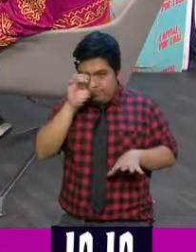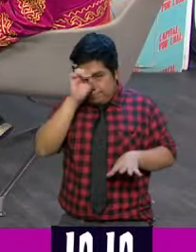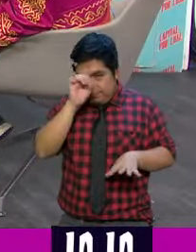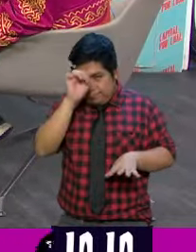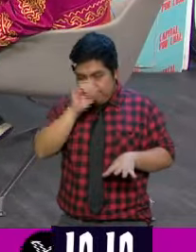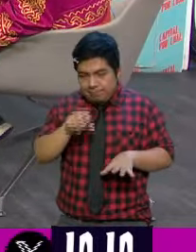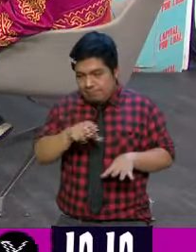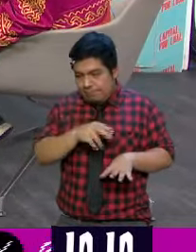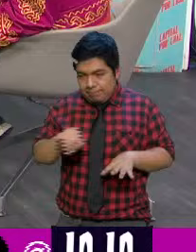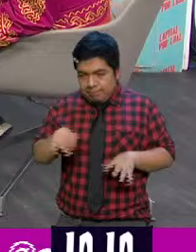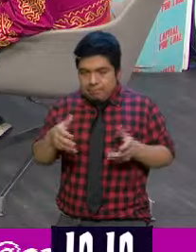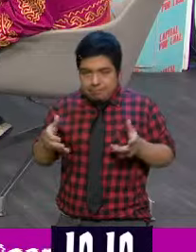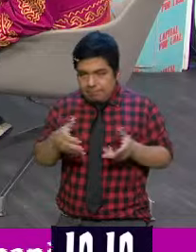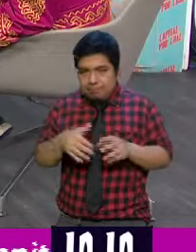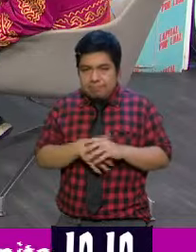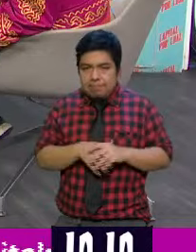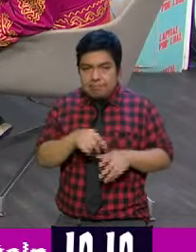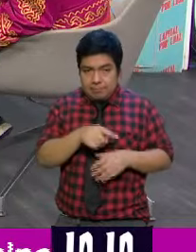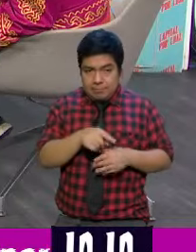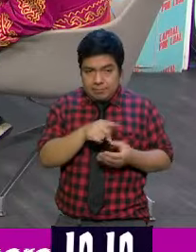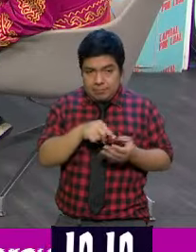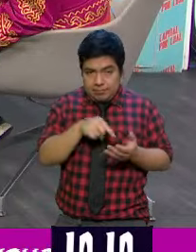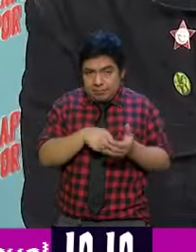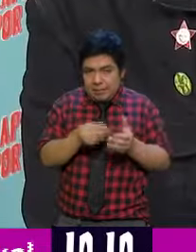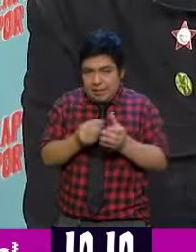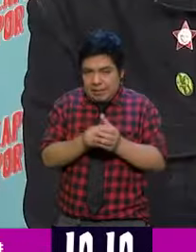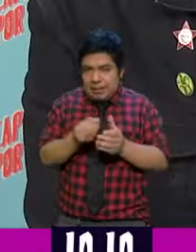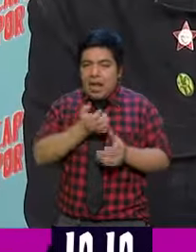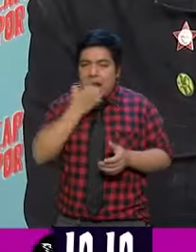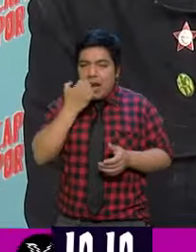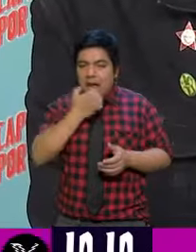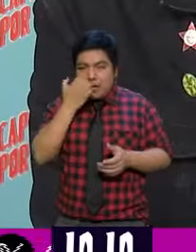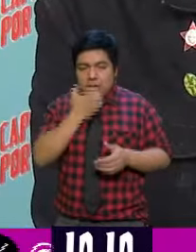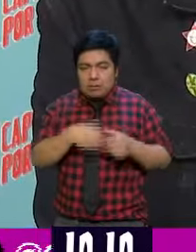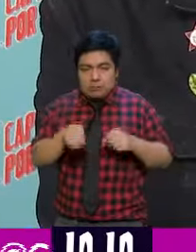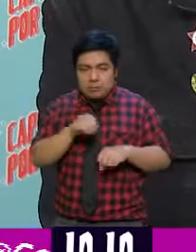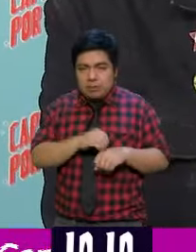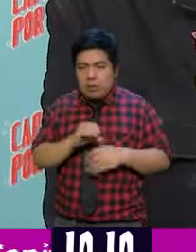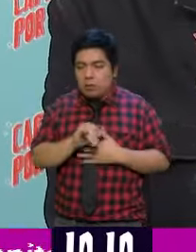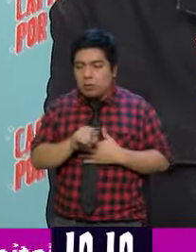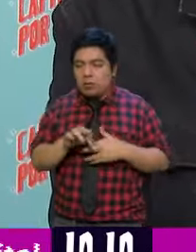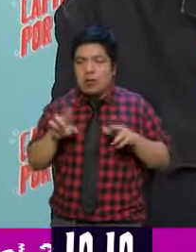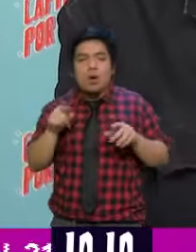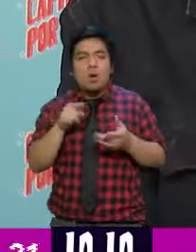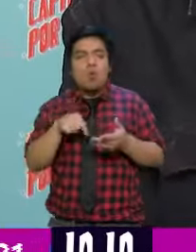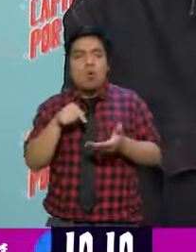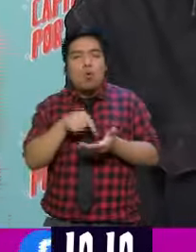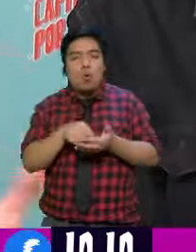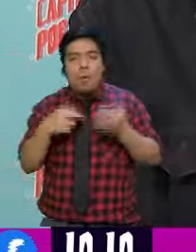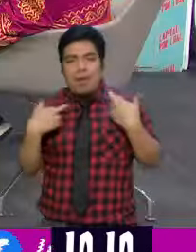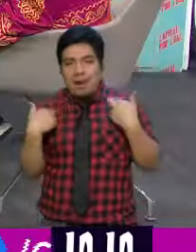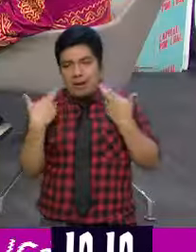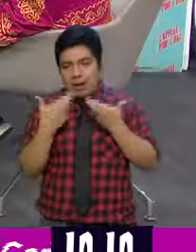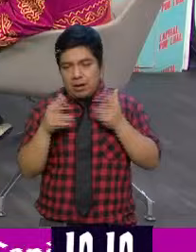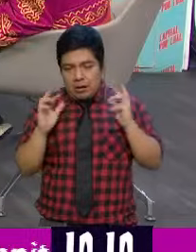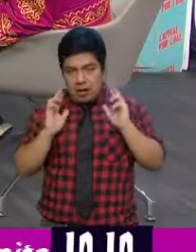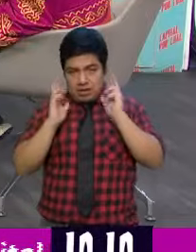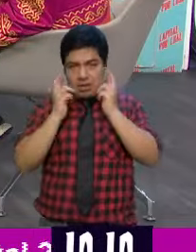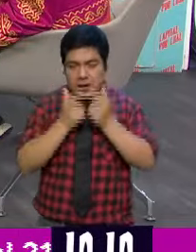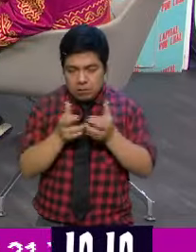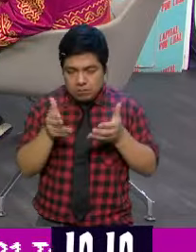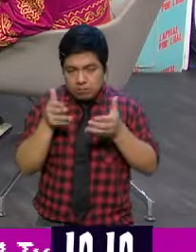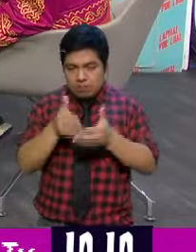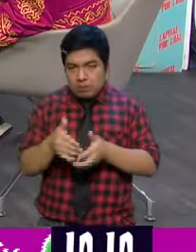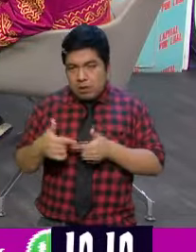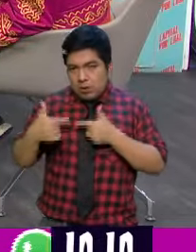lograrlo? El observatorio de alguna forma se presenta como un punto de reunión también, ¿no? Entonces esas nuevas generaciones, más los